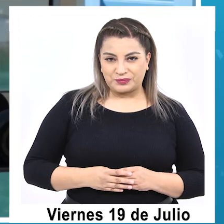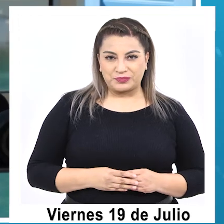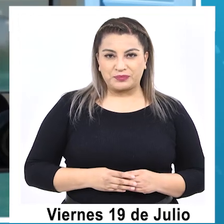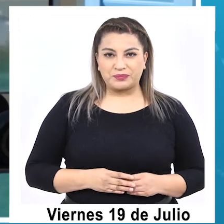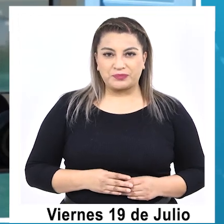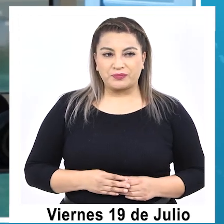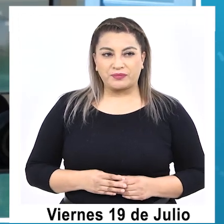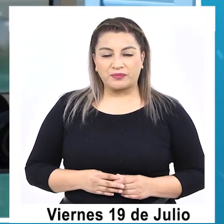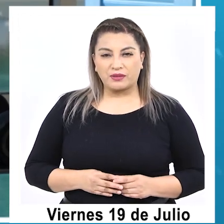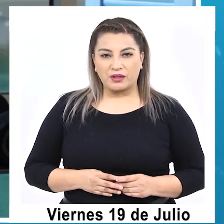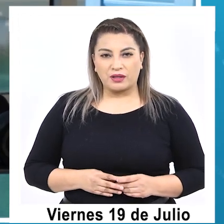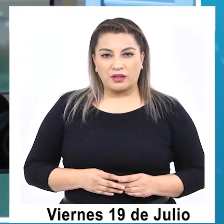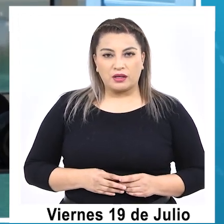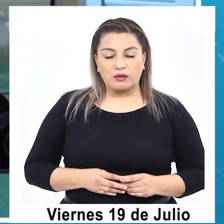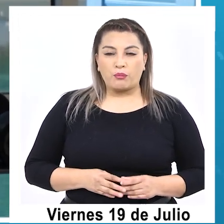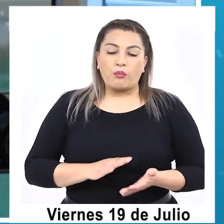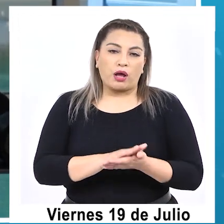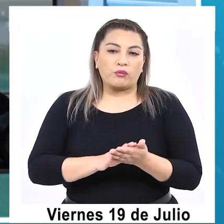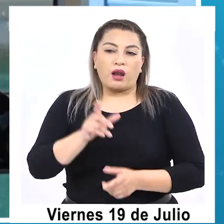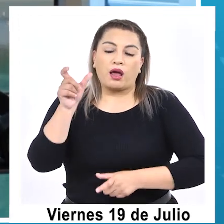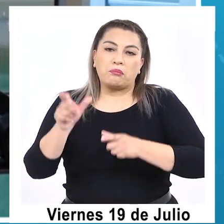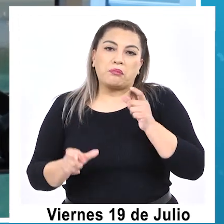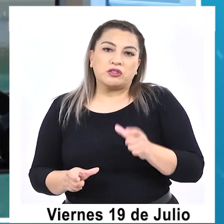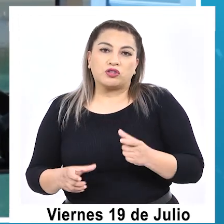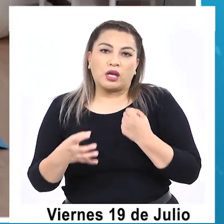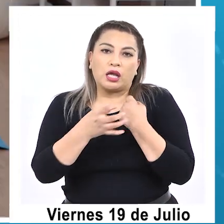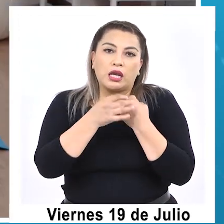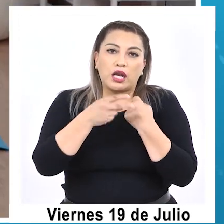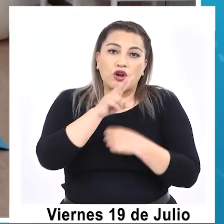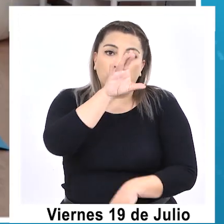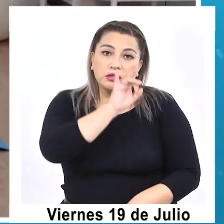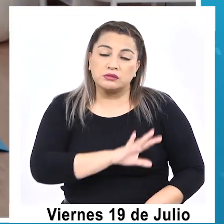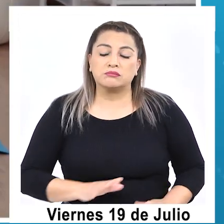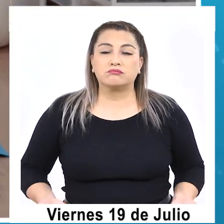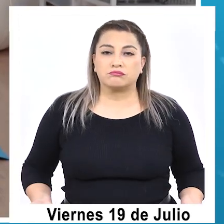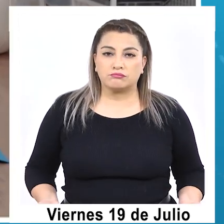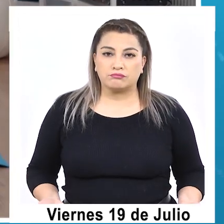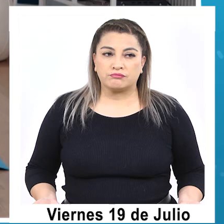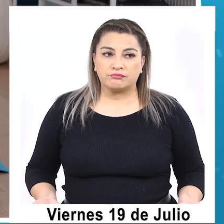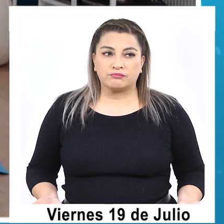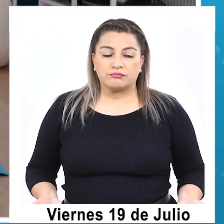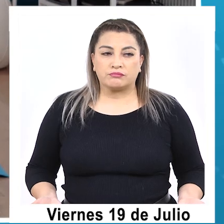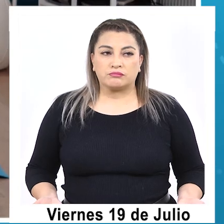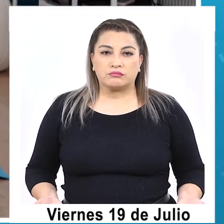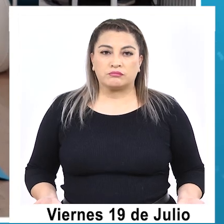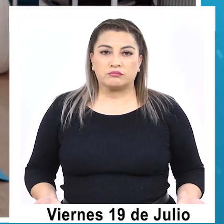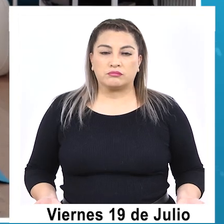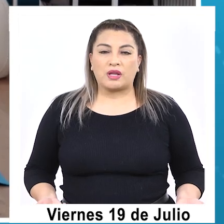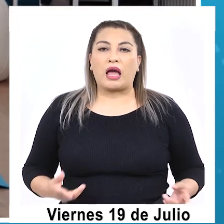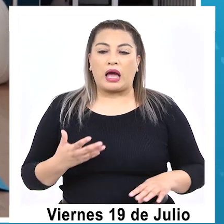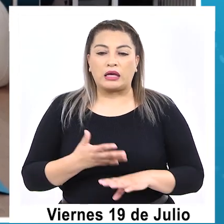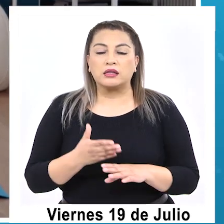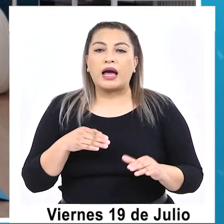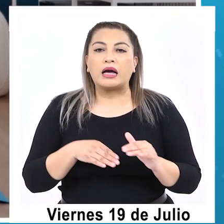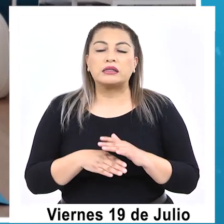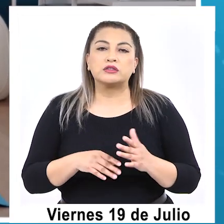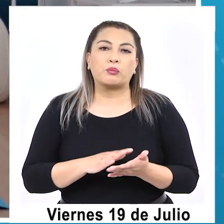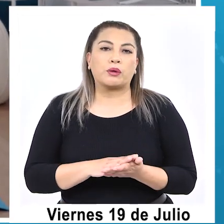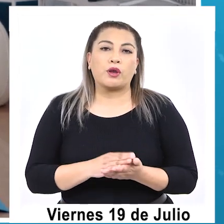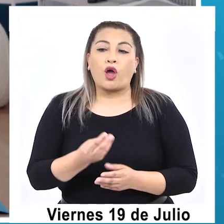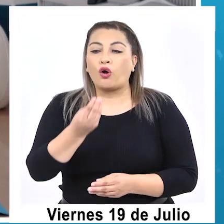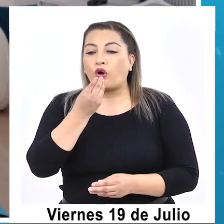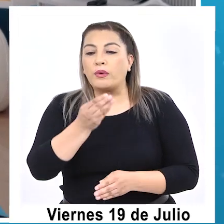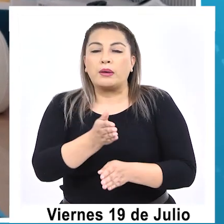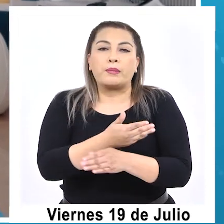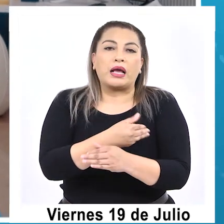Perfecto. Ahora, ¿qué podríamos hacer las personas que estamos en el norte de Chile, en donde hay más acceso a